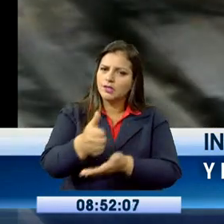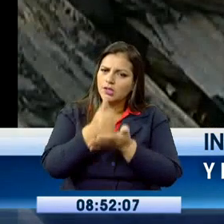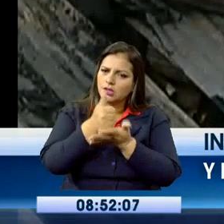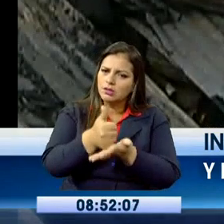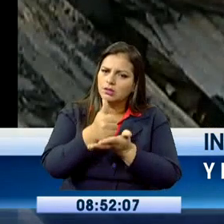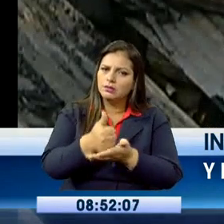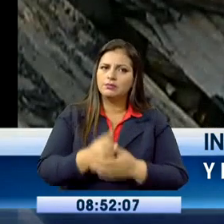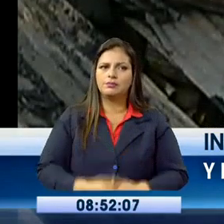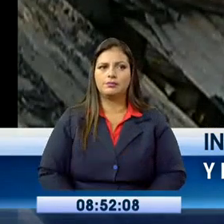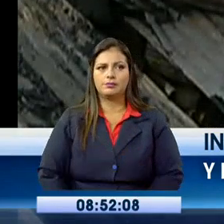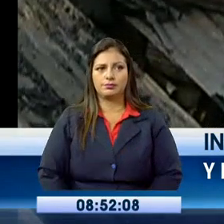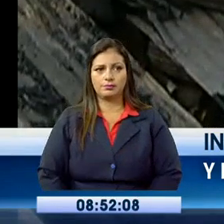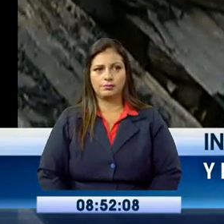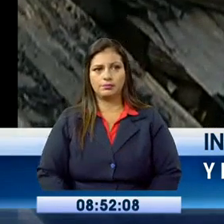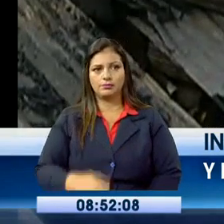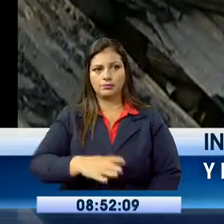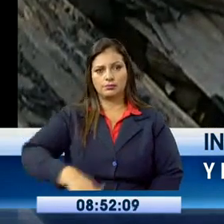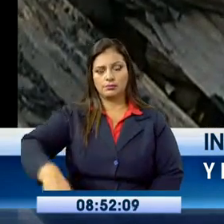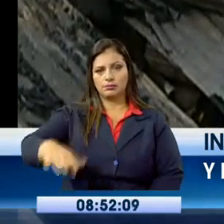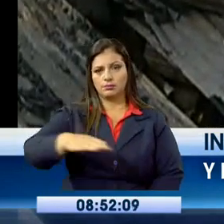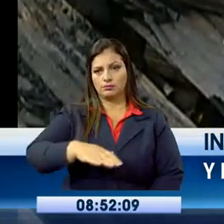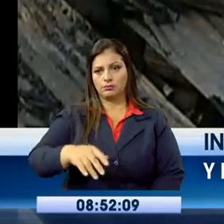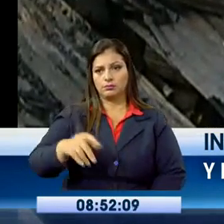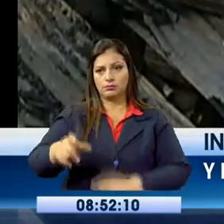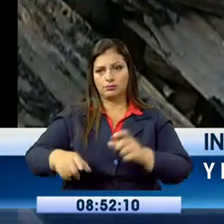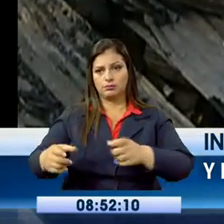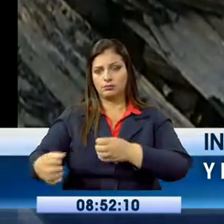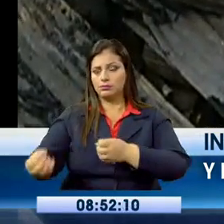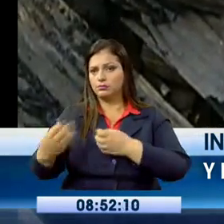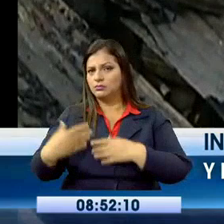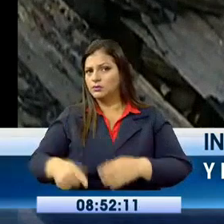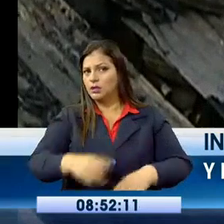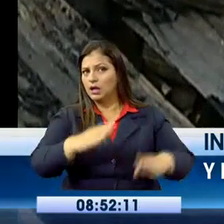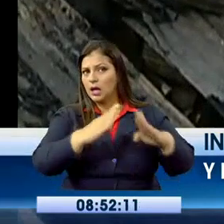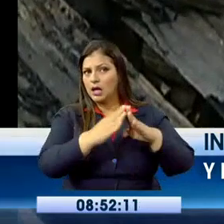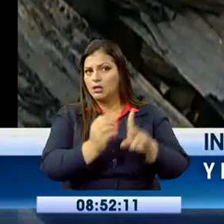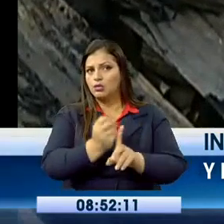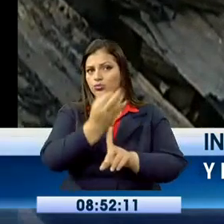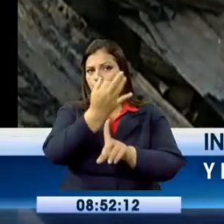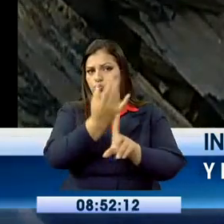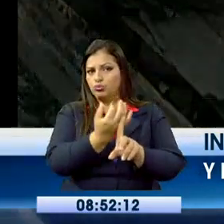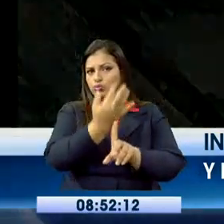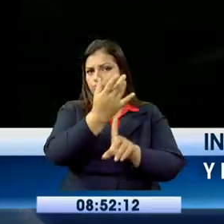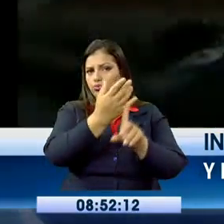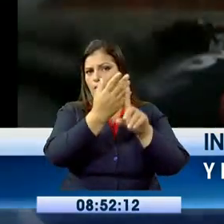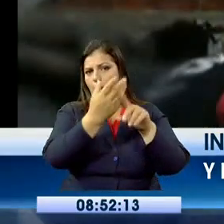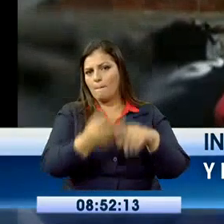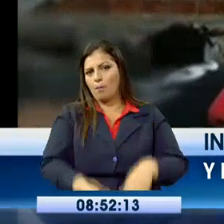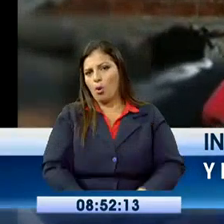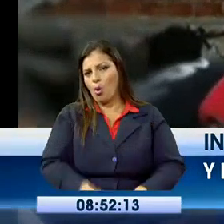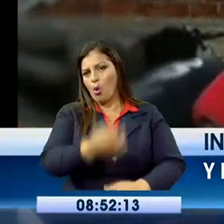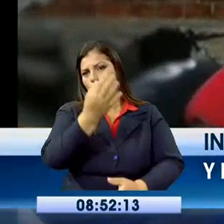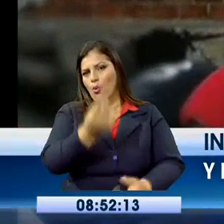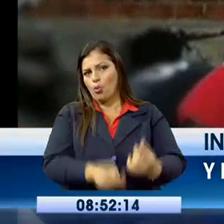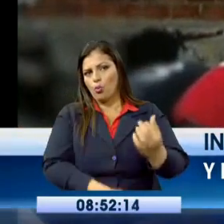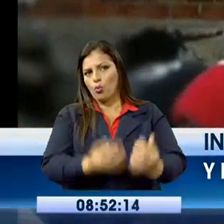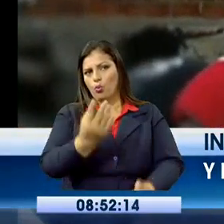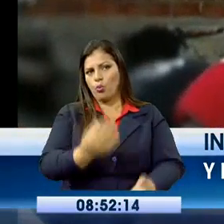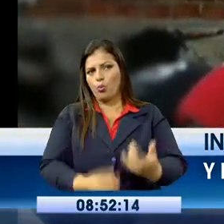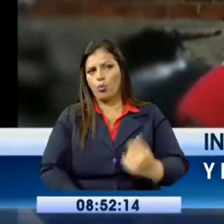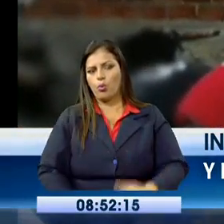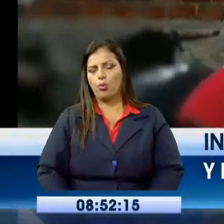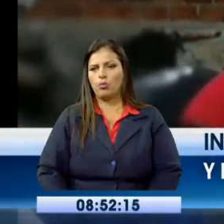hermana. Según dicen los habitantes de este sector, una vela encendida habría sido la que ocasionó el incendio. Incendio, incendio. Yo de ese